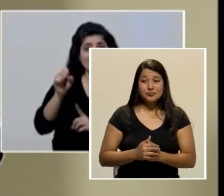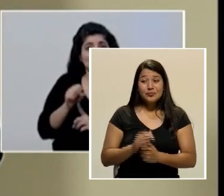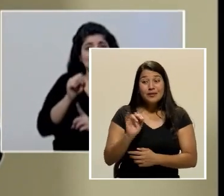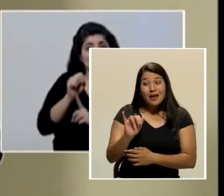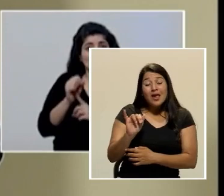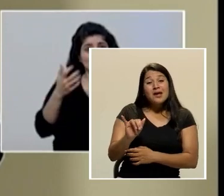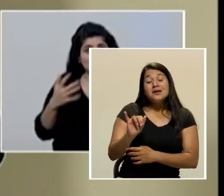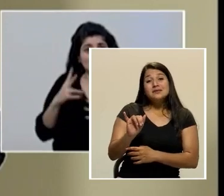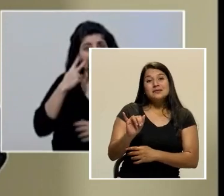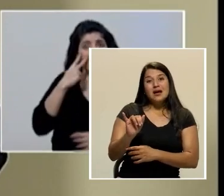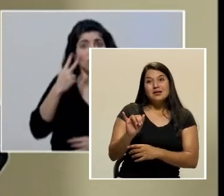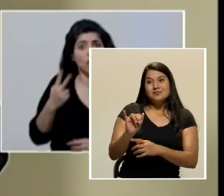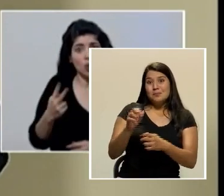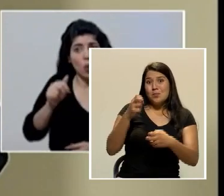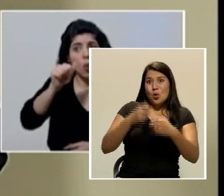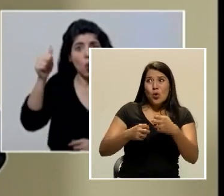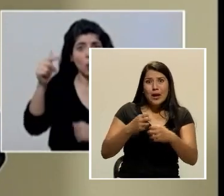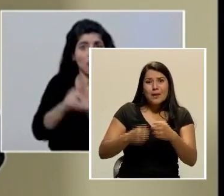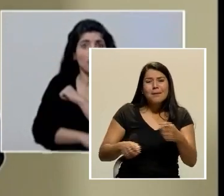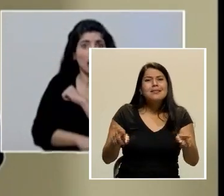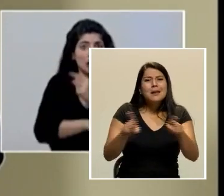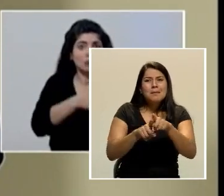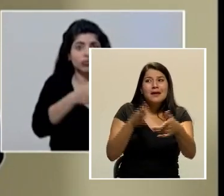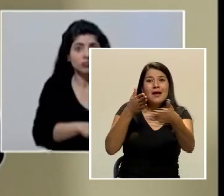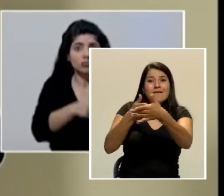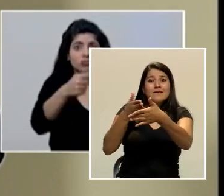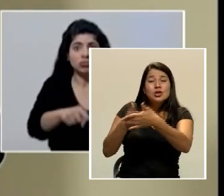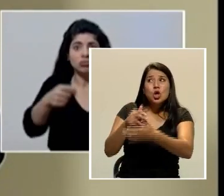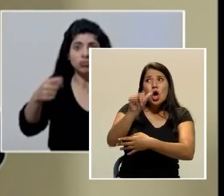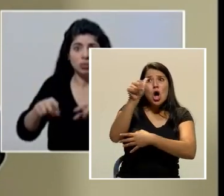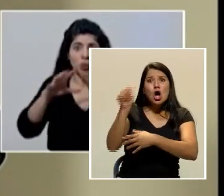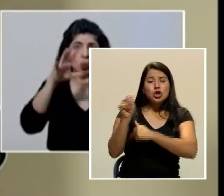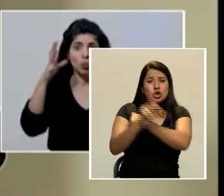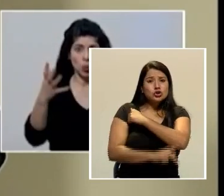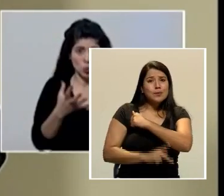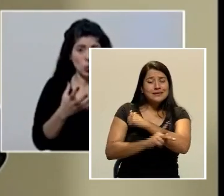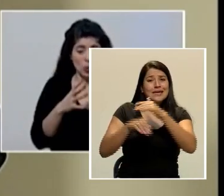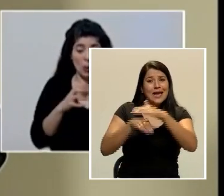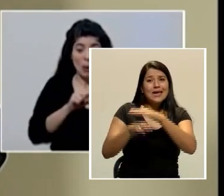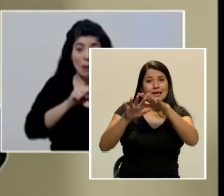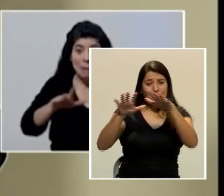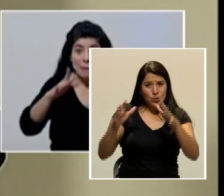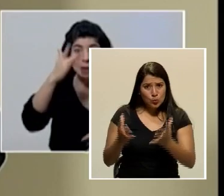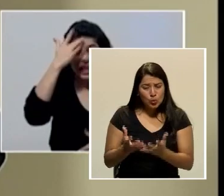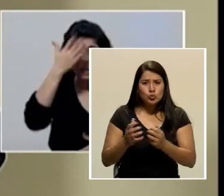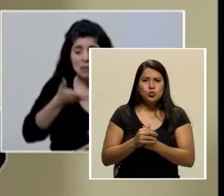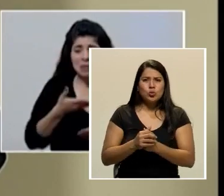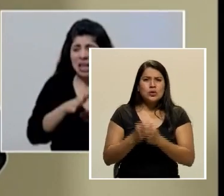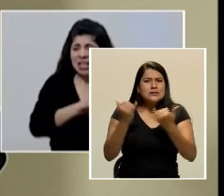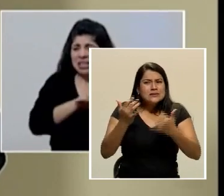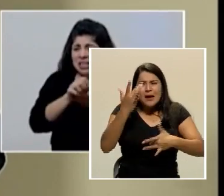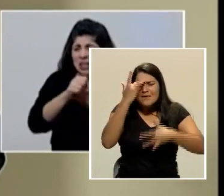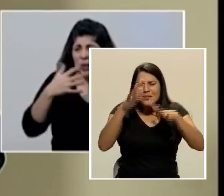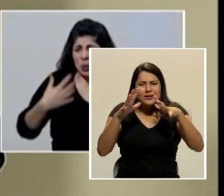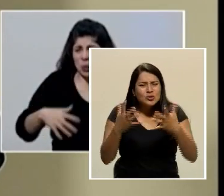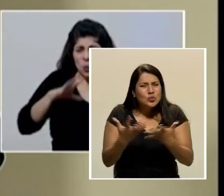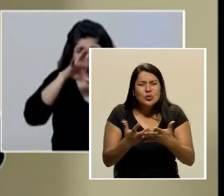duele, nos llena de preocupación, y que esta pandemia está afectando profundamente a los